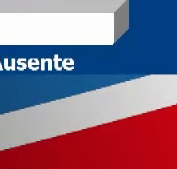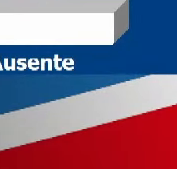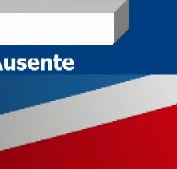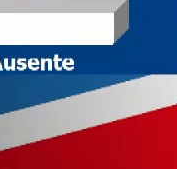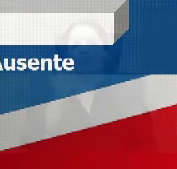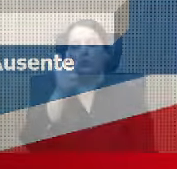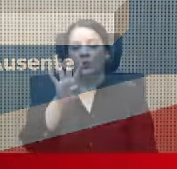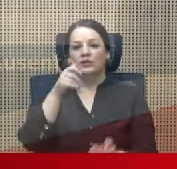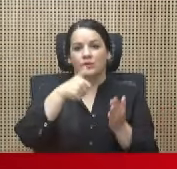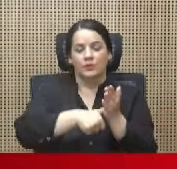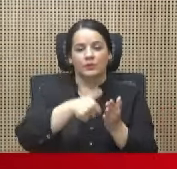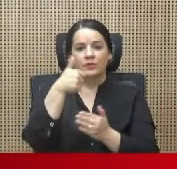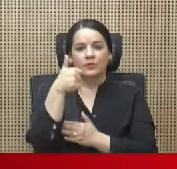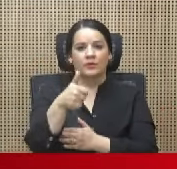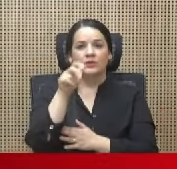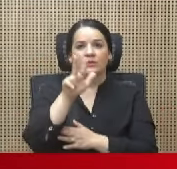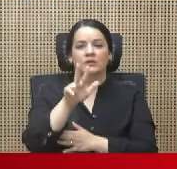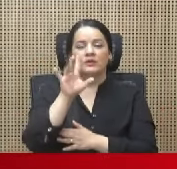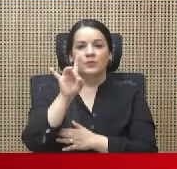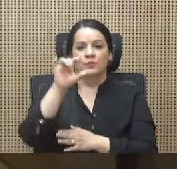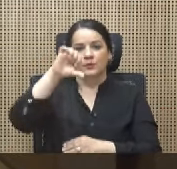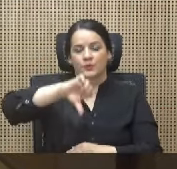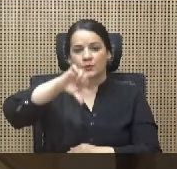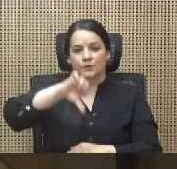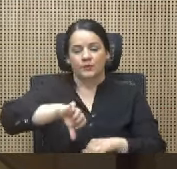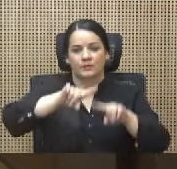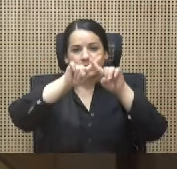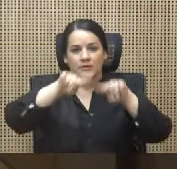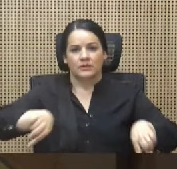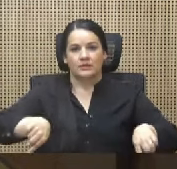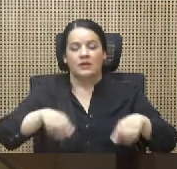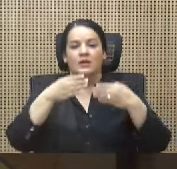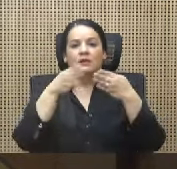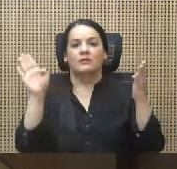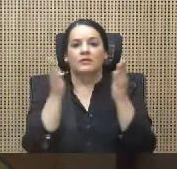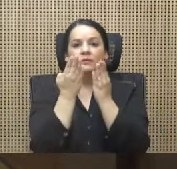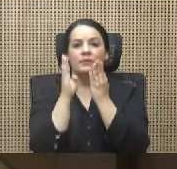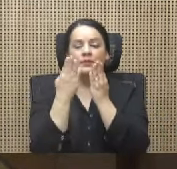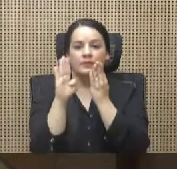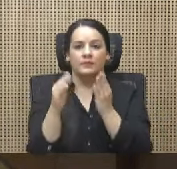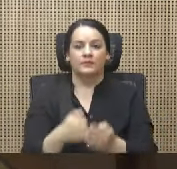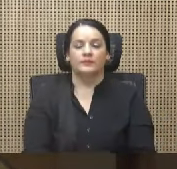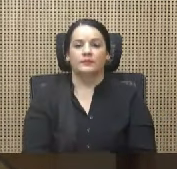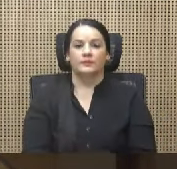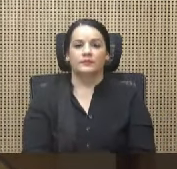4 votos a favor, 38 en contra. Rechazada, abrir puertas.